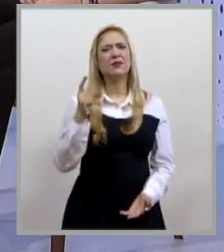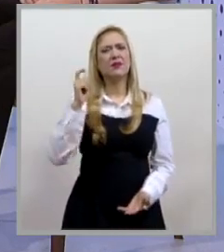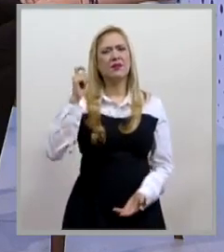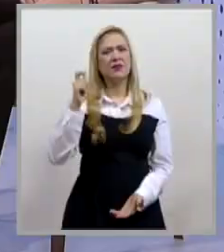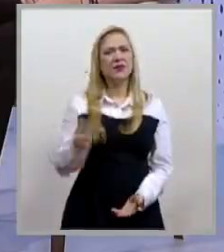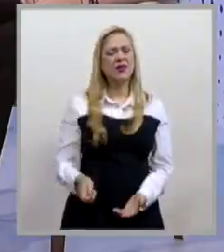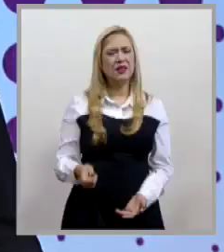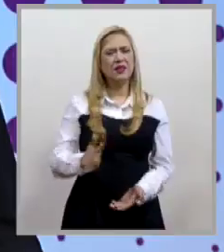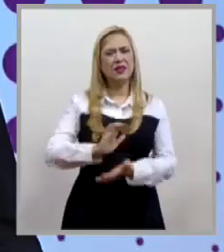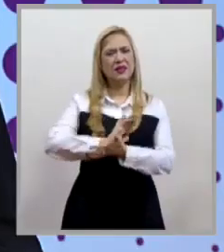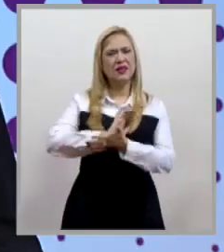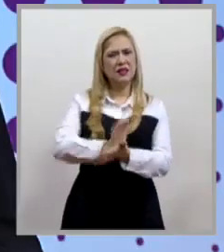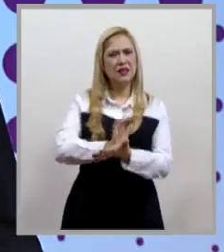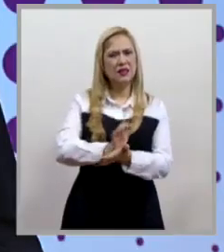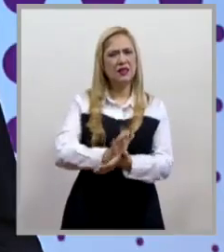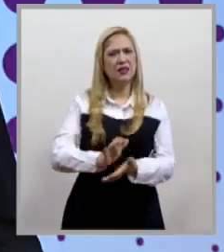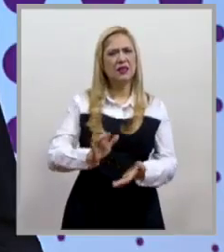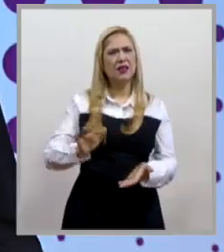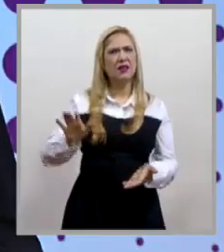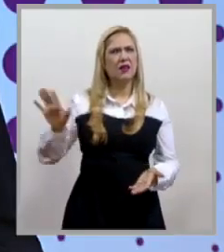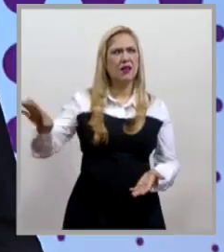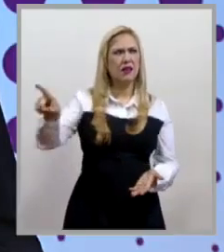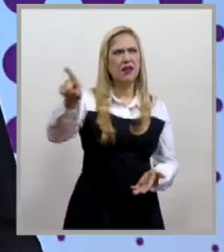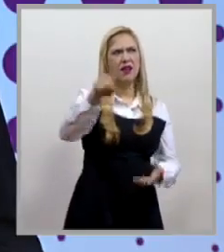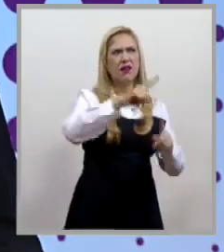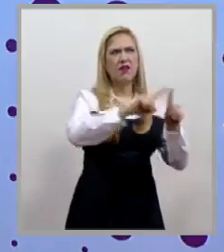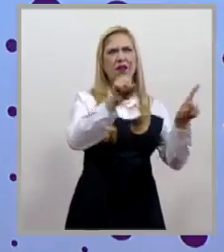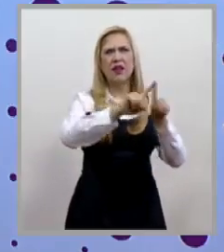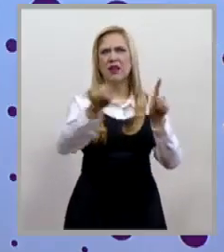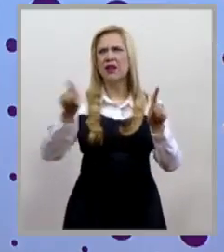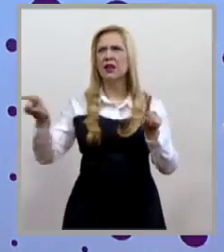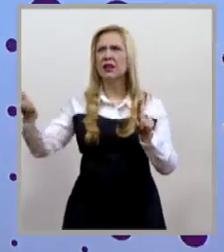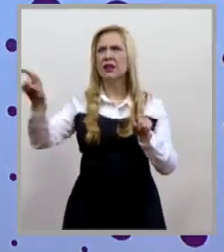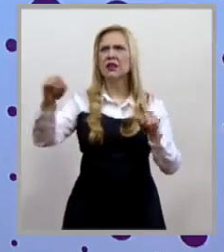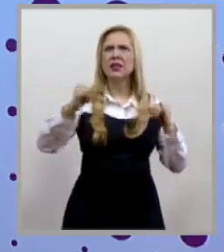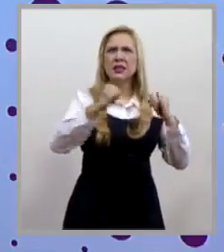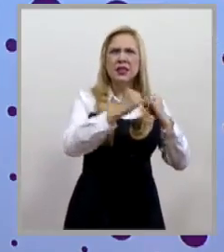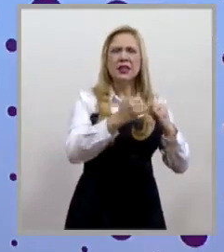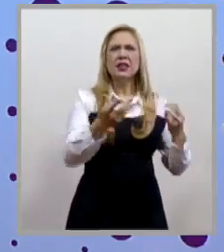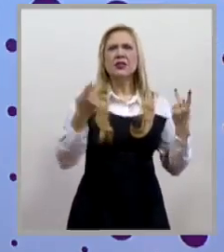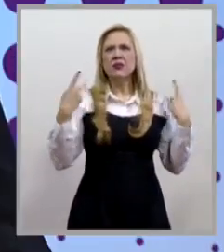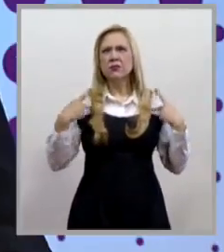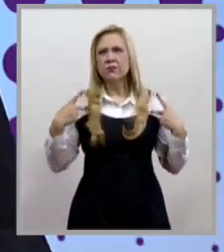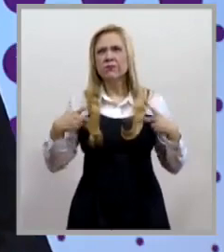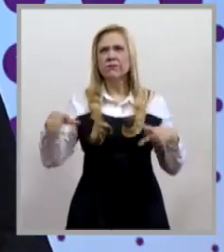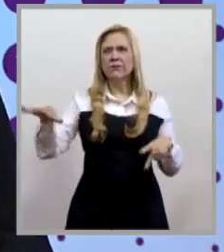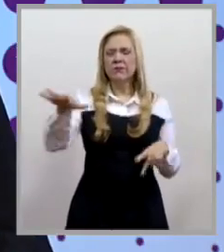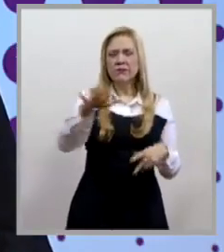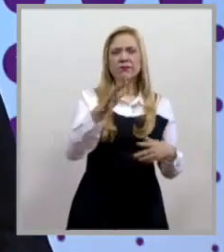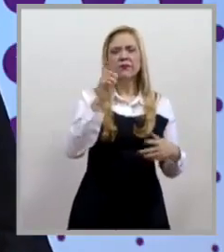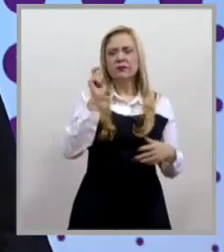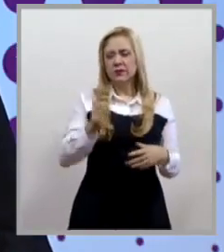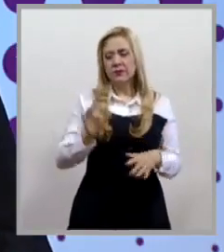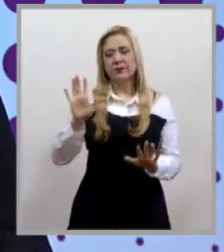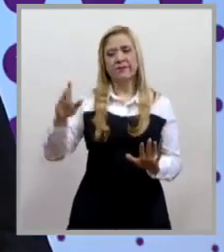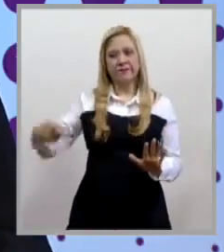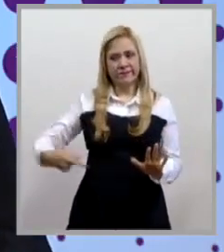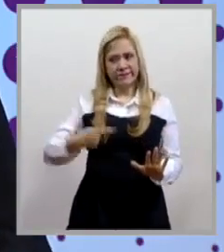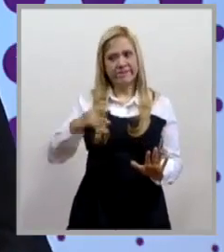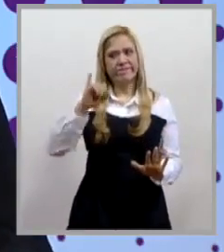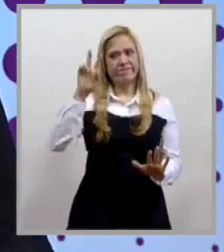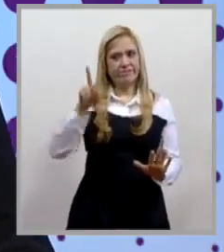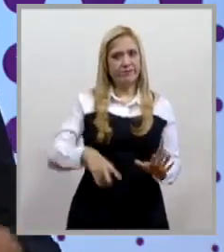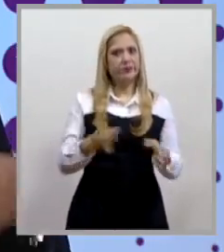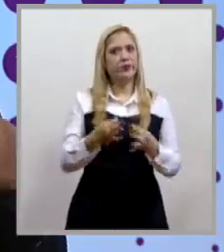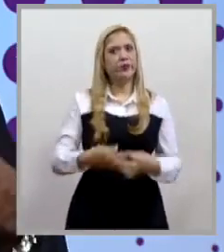por esta discriminación estructural, esta violencia estructural en contra de las mujeres? Claro, qué bueno que lo preguntas, porque fíjate que a